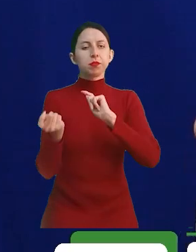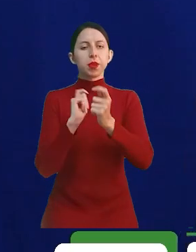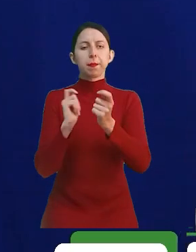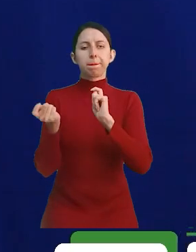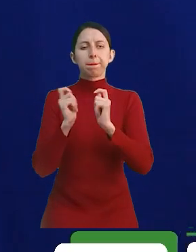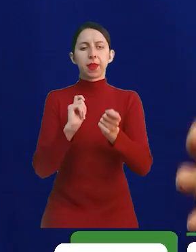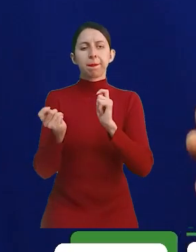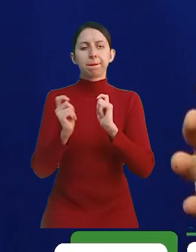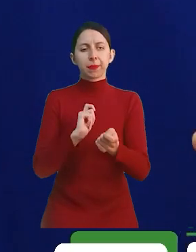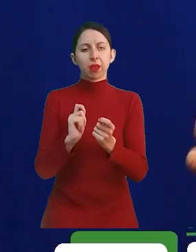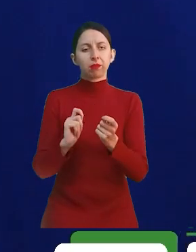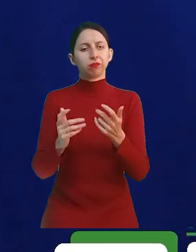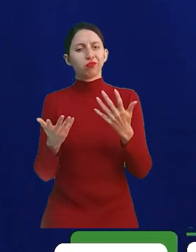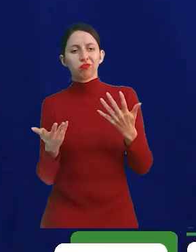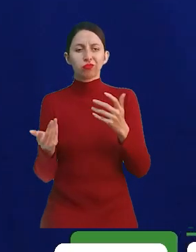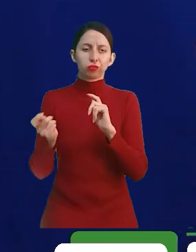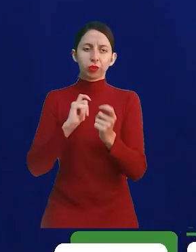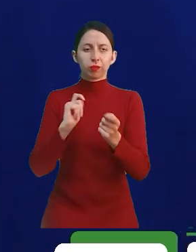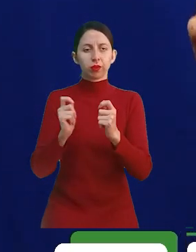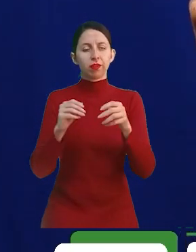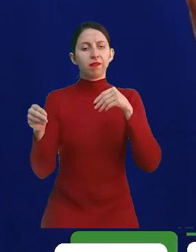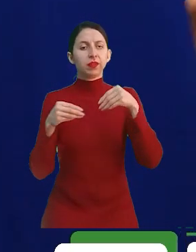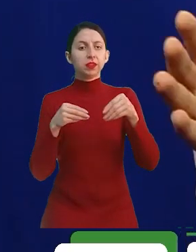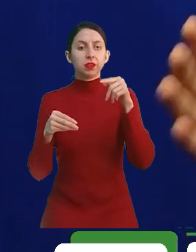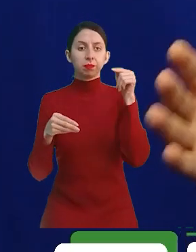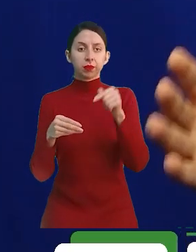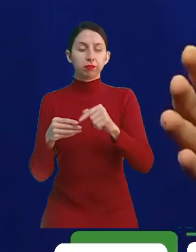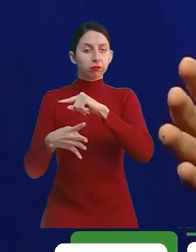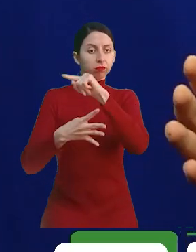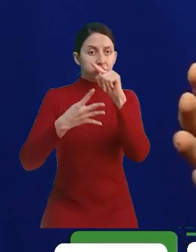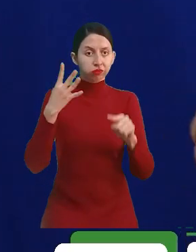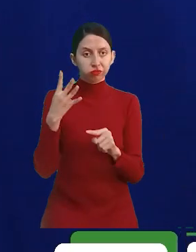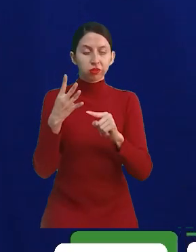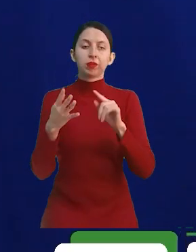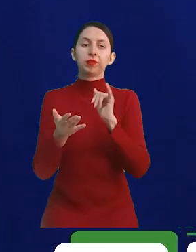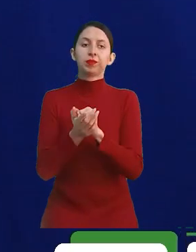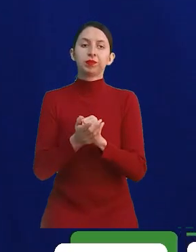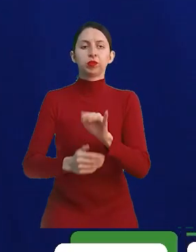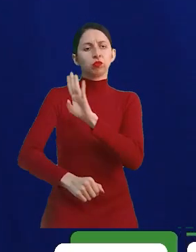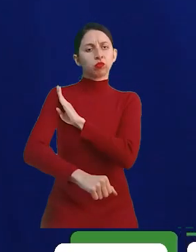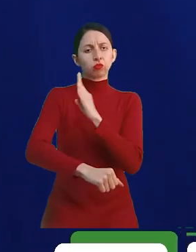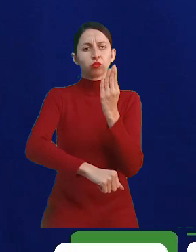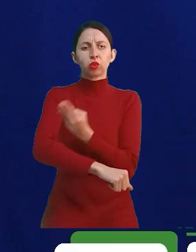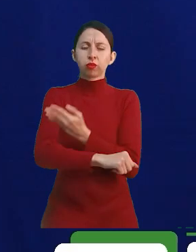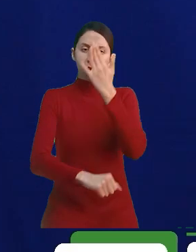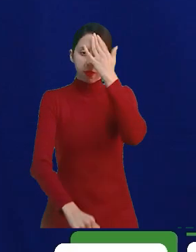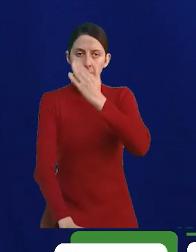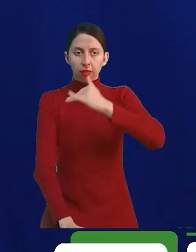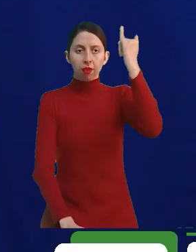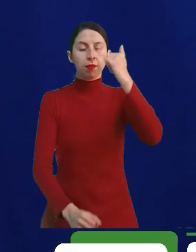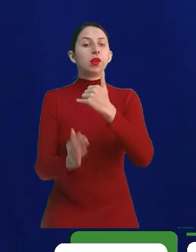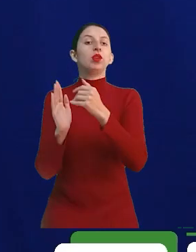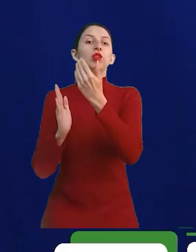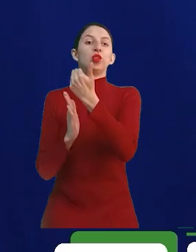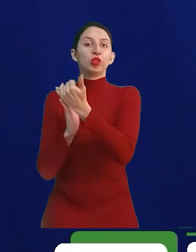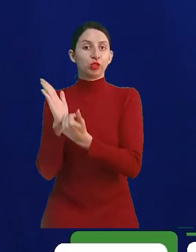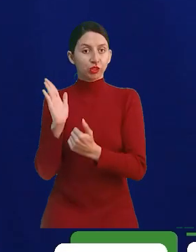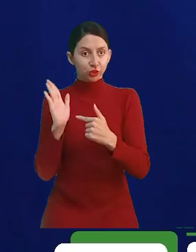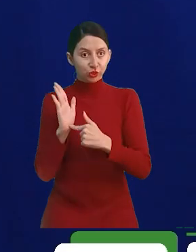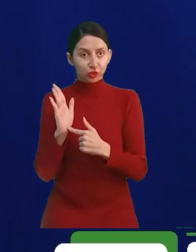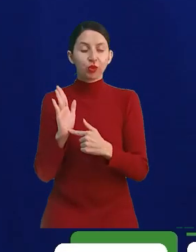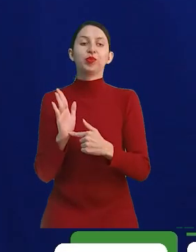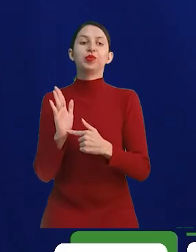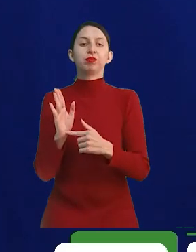ajustándose a las cambiantes necesidades que nos presenta este momento de la historia los cuatro ejes son el fortalecimiento